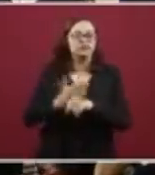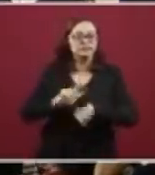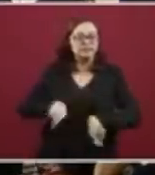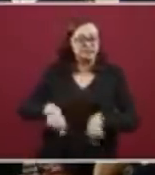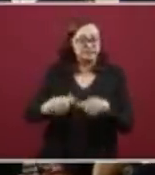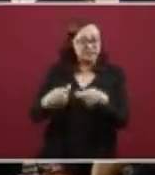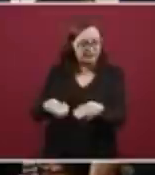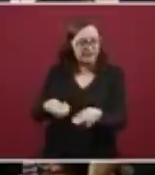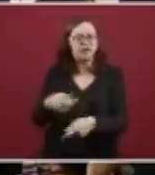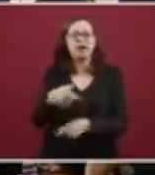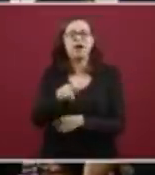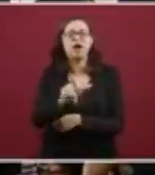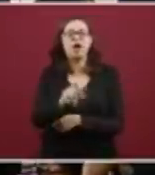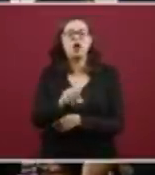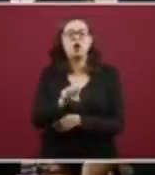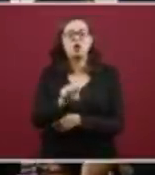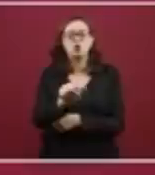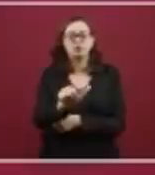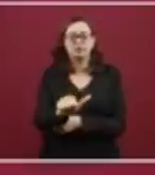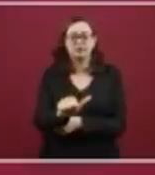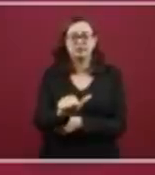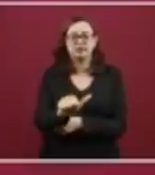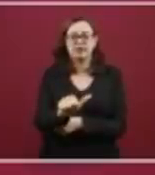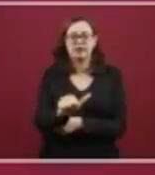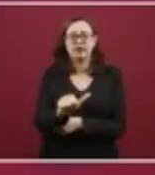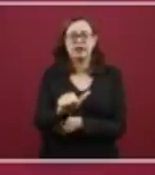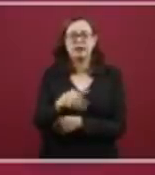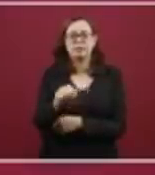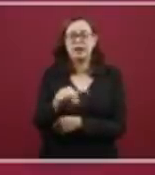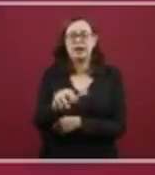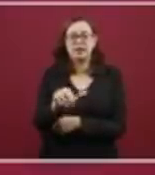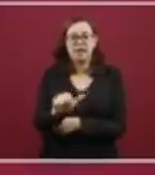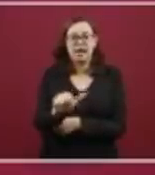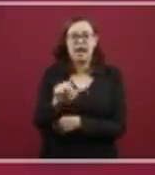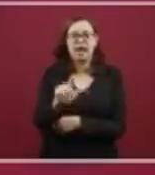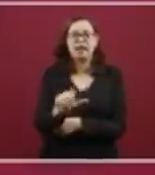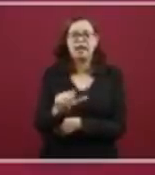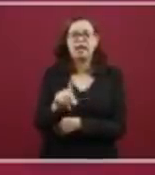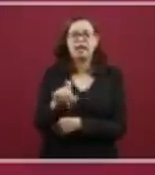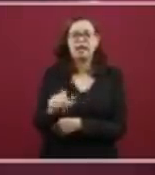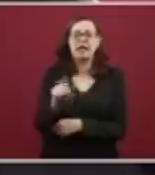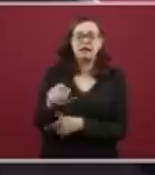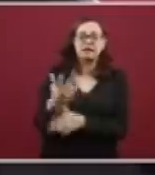Luisa María Alcalde, que les explique sobre